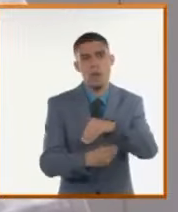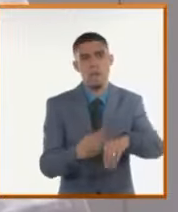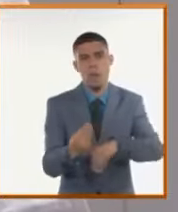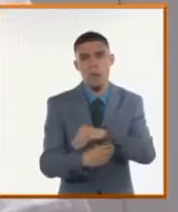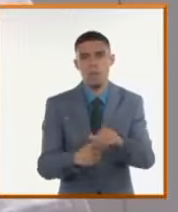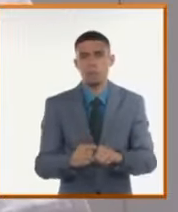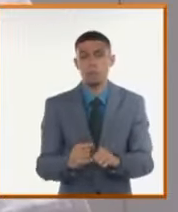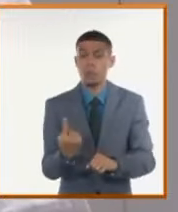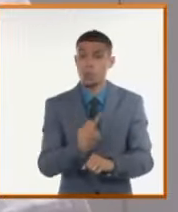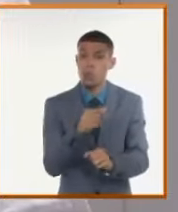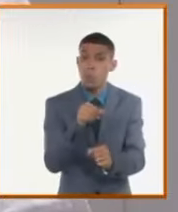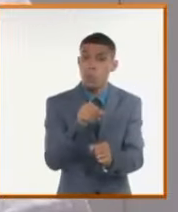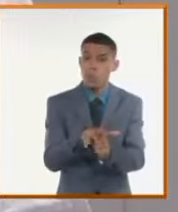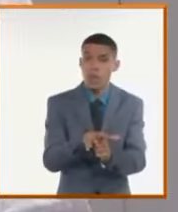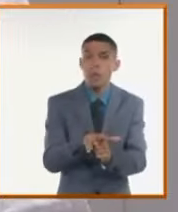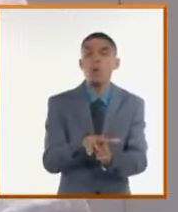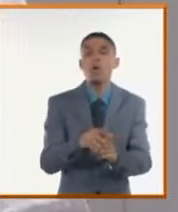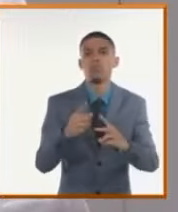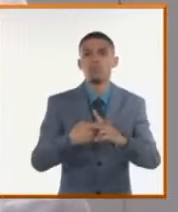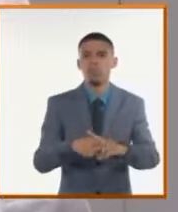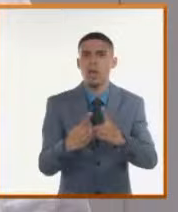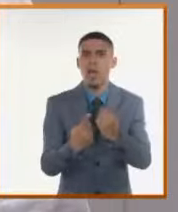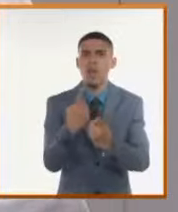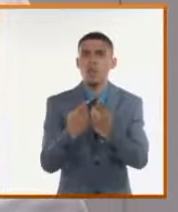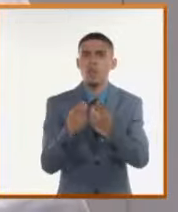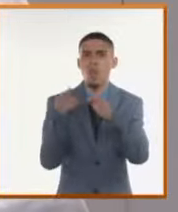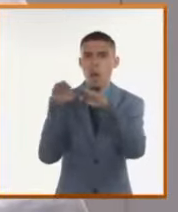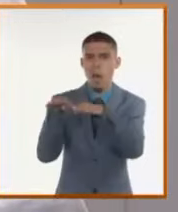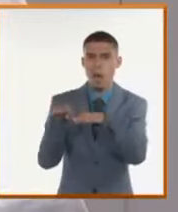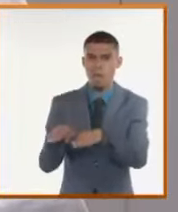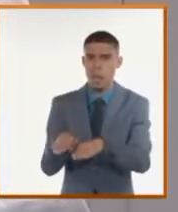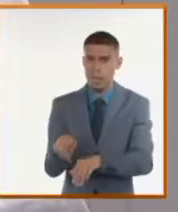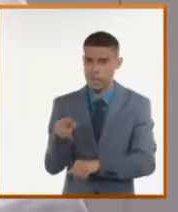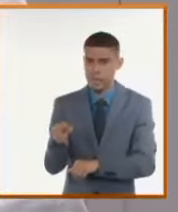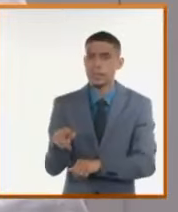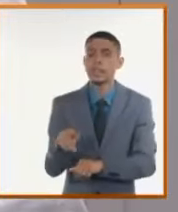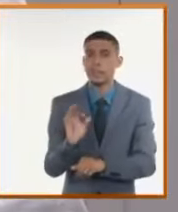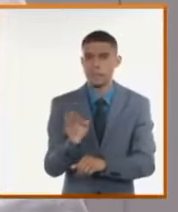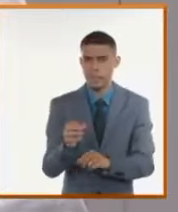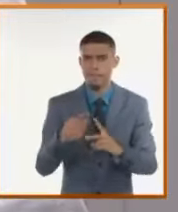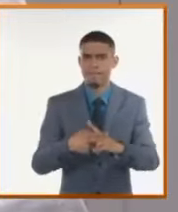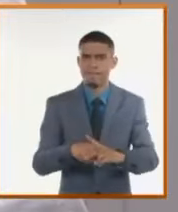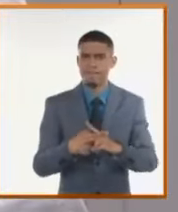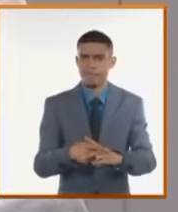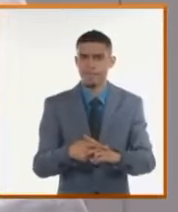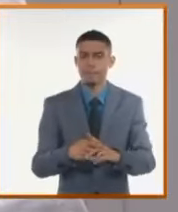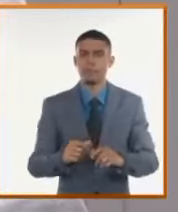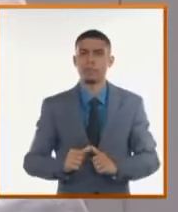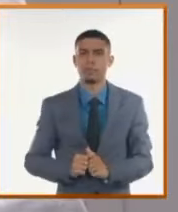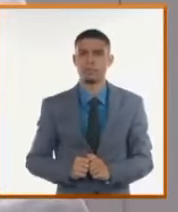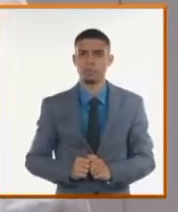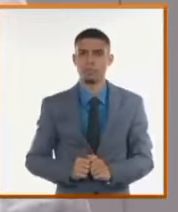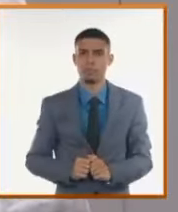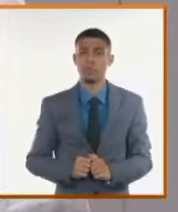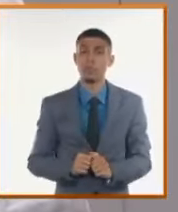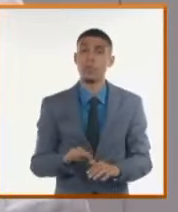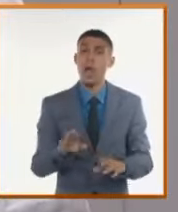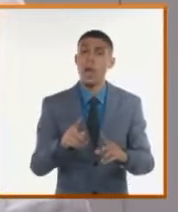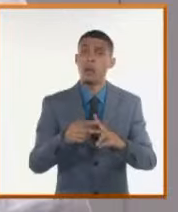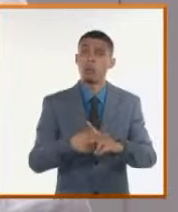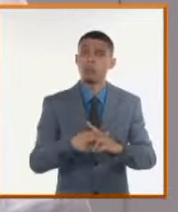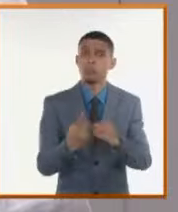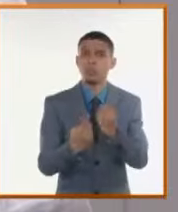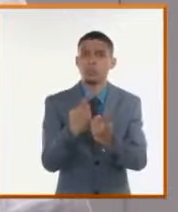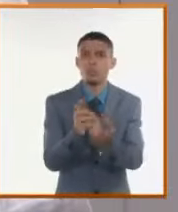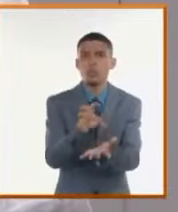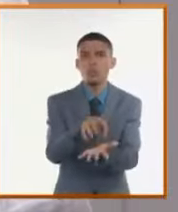reparó algunas de estos almacenes vinculados a este a este proceso se repararon algunas estaciones